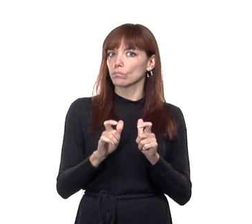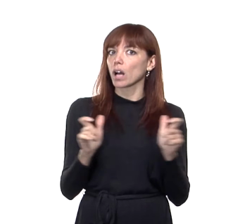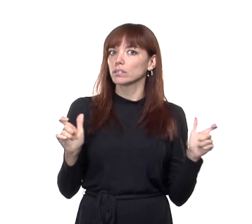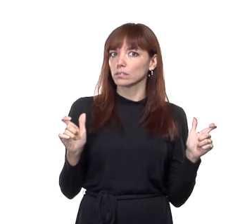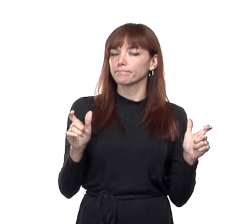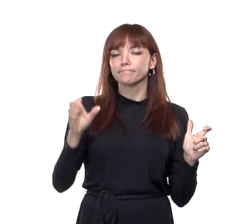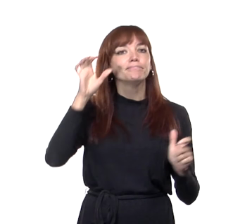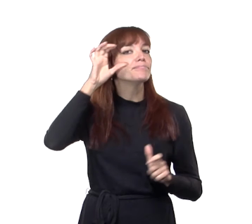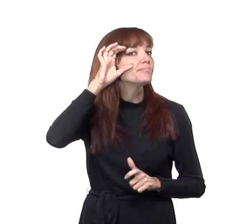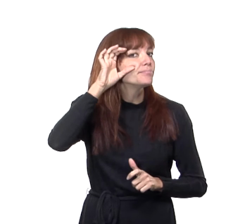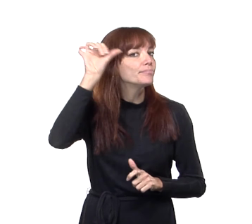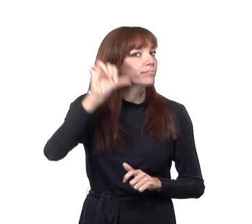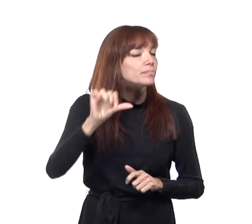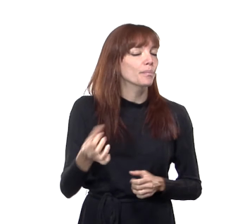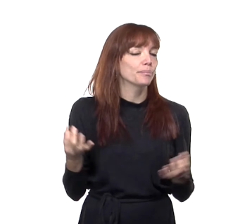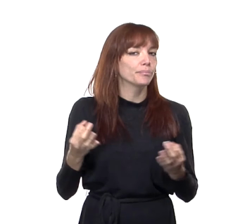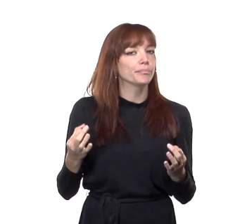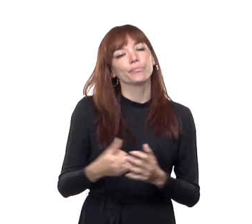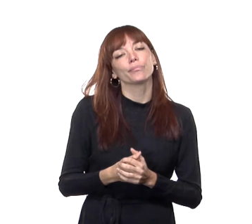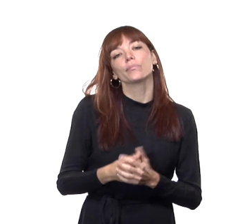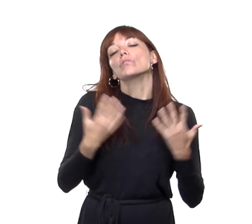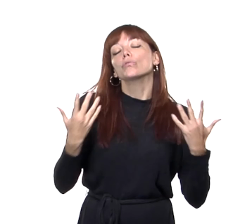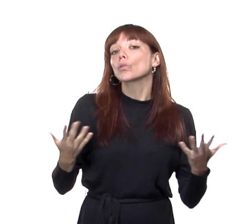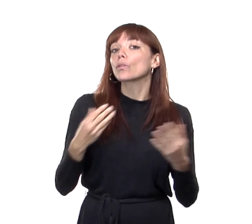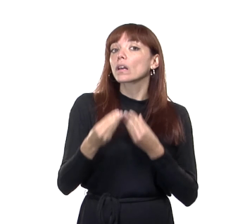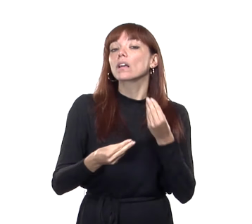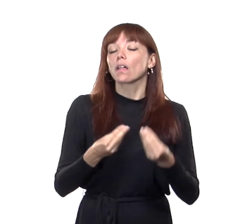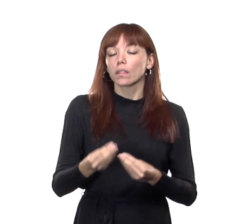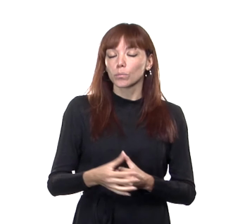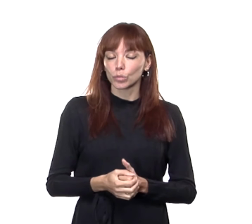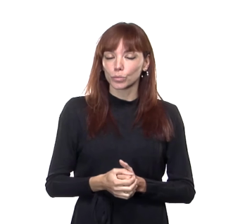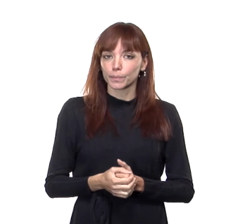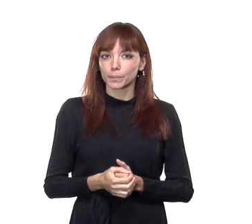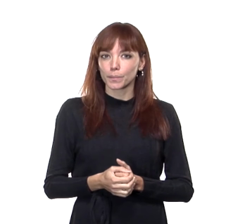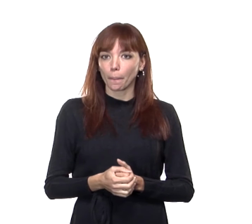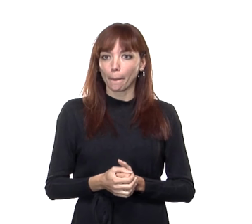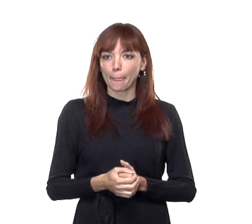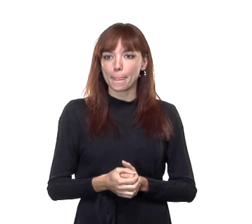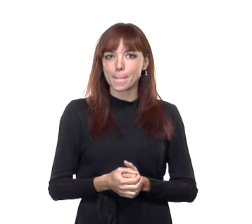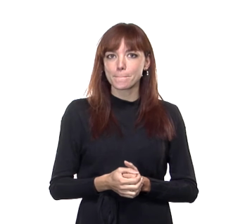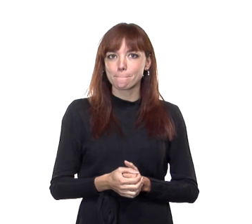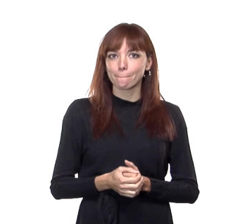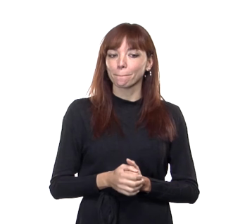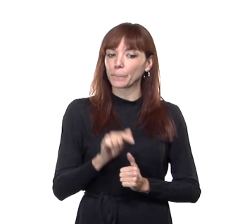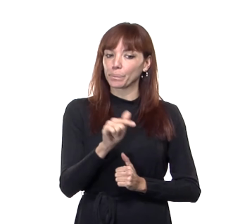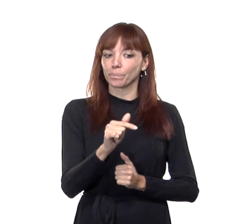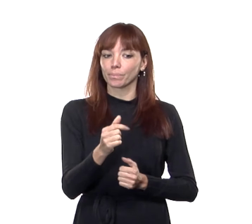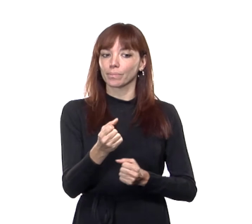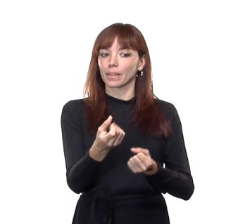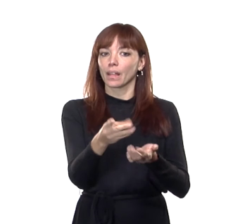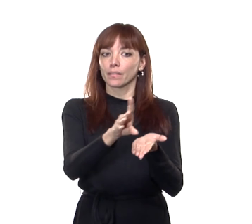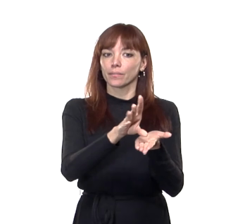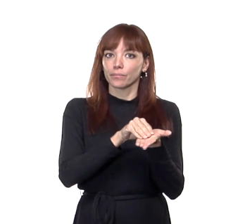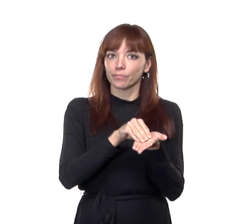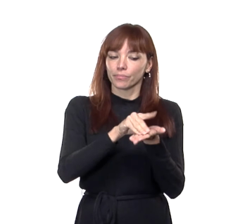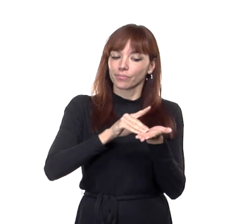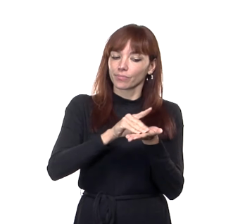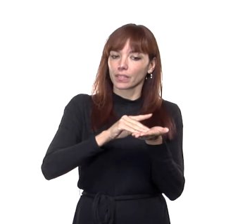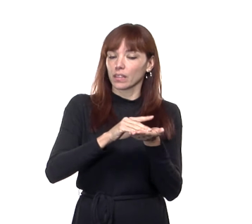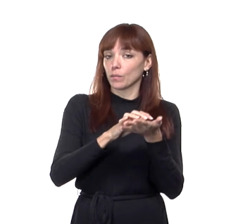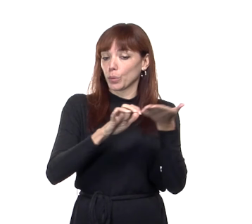y debemos escucharlas entonces qué hacemos ya que esta economía de datos ha llegado a donde